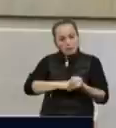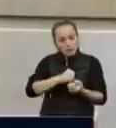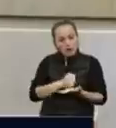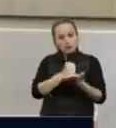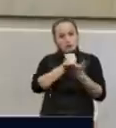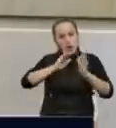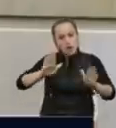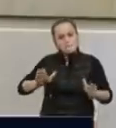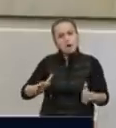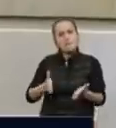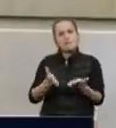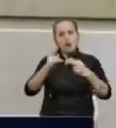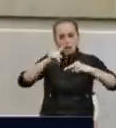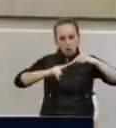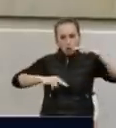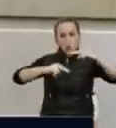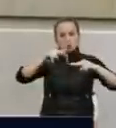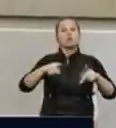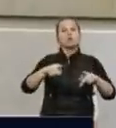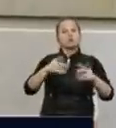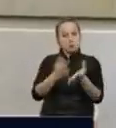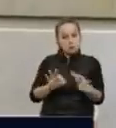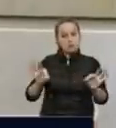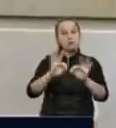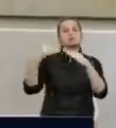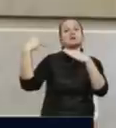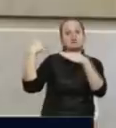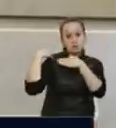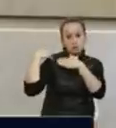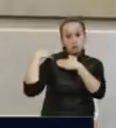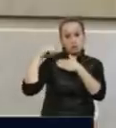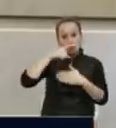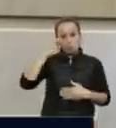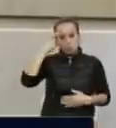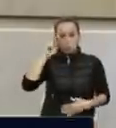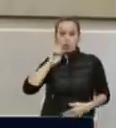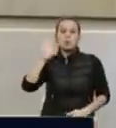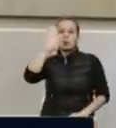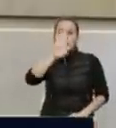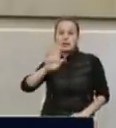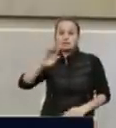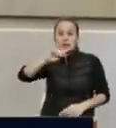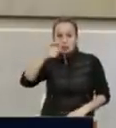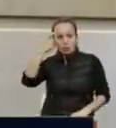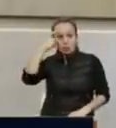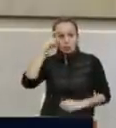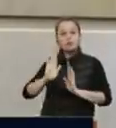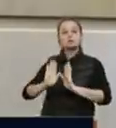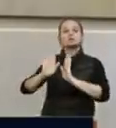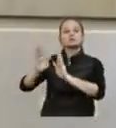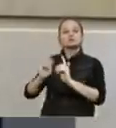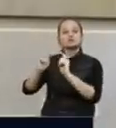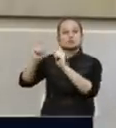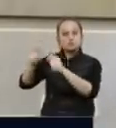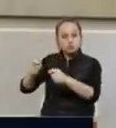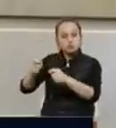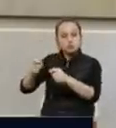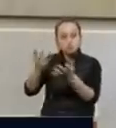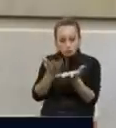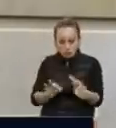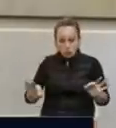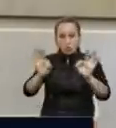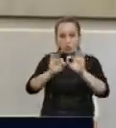construyamos, claro que bajo la responsabilidad del gobierno, que para eso es gobierno, pero que